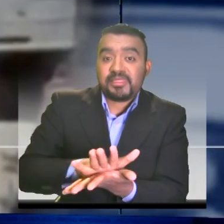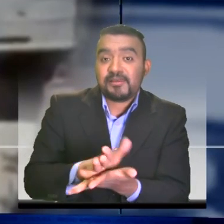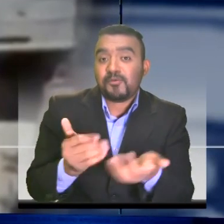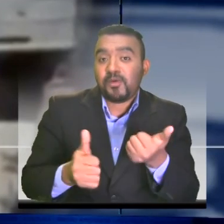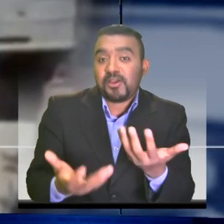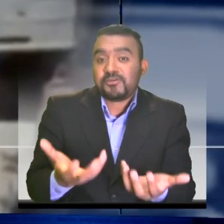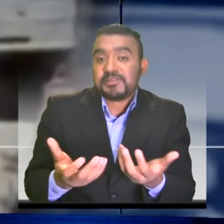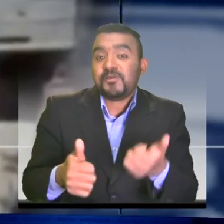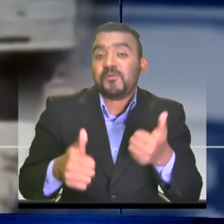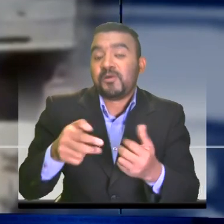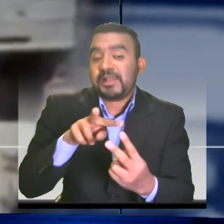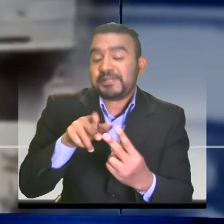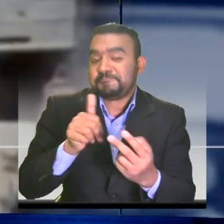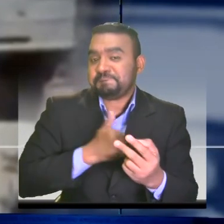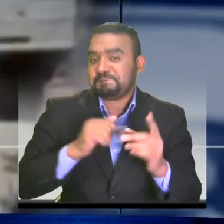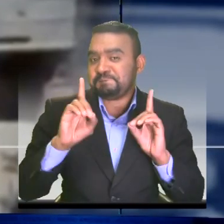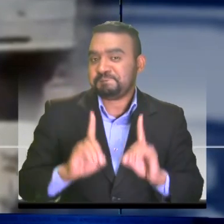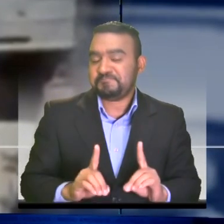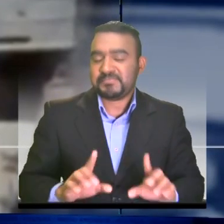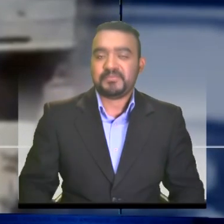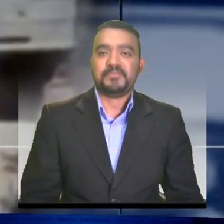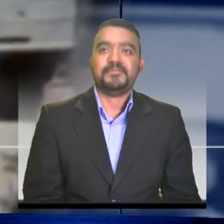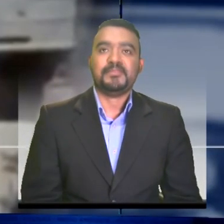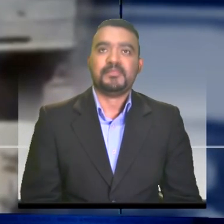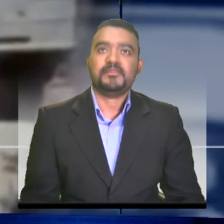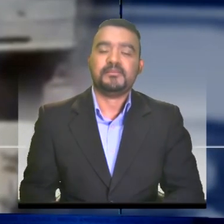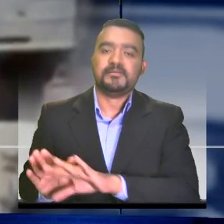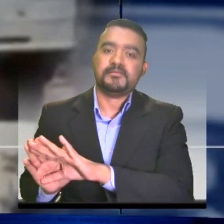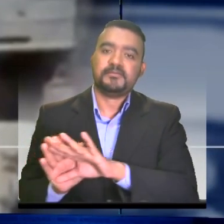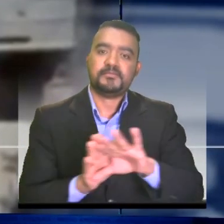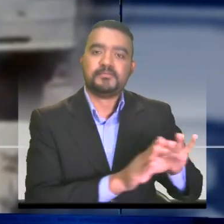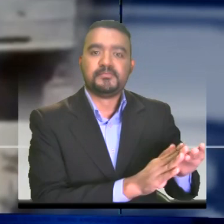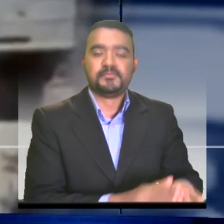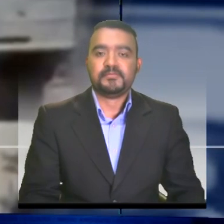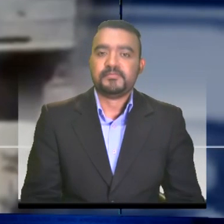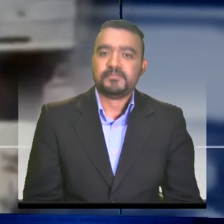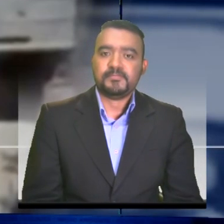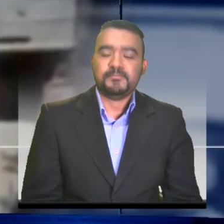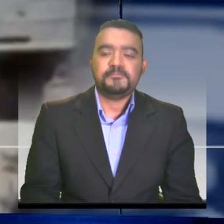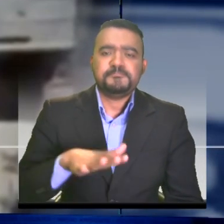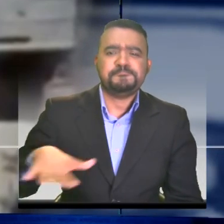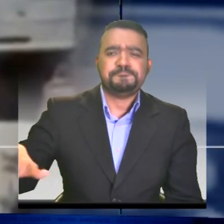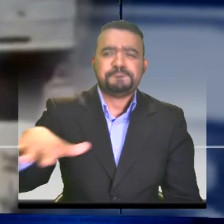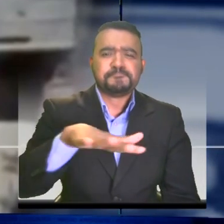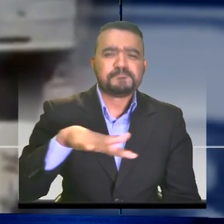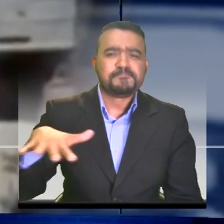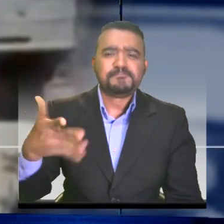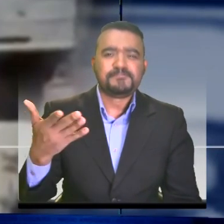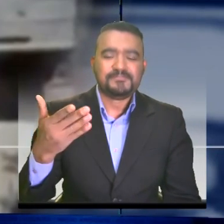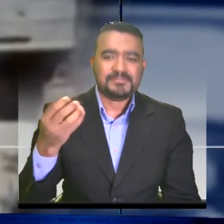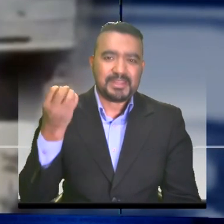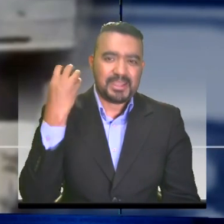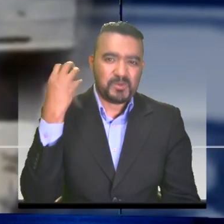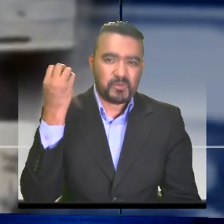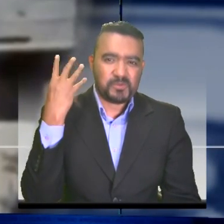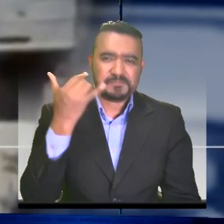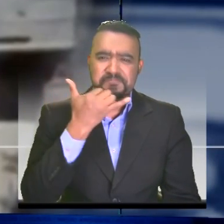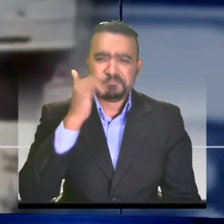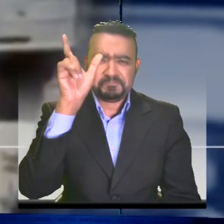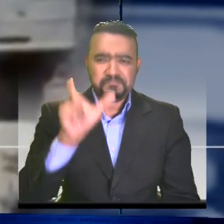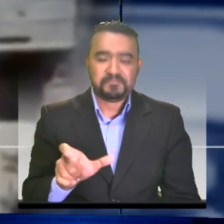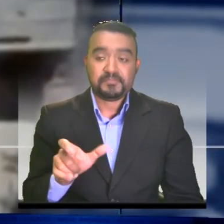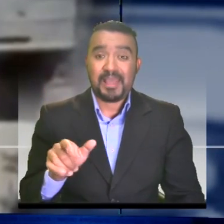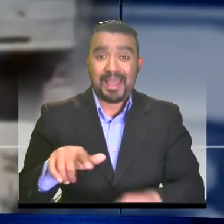4 policías heridos y 2 personas capturadas dejó el enfrentamiento entre la policía y habitantes de un sector de Aranjuez en Medellín durante un operativo